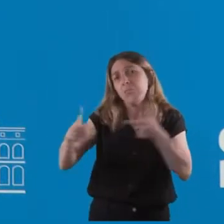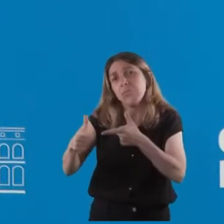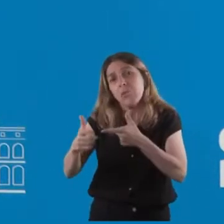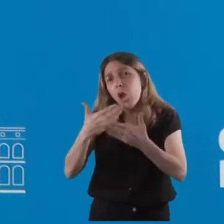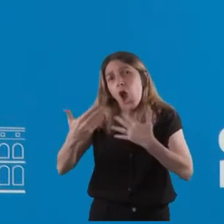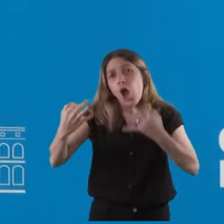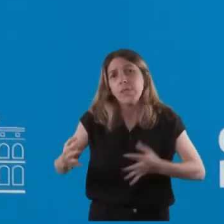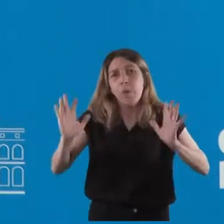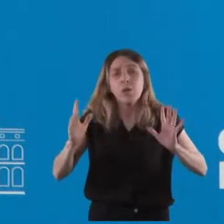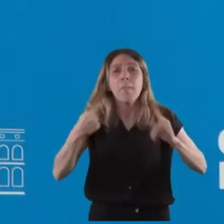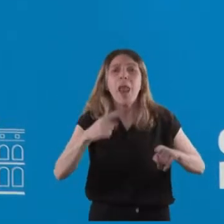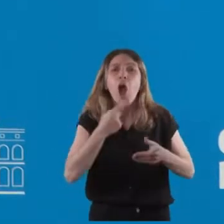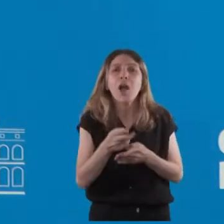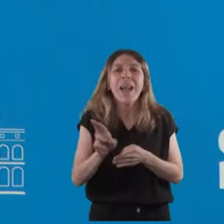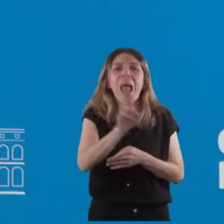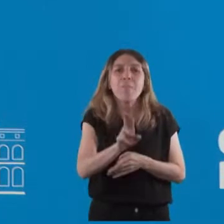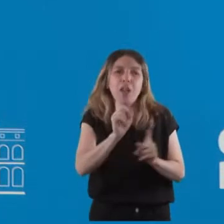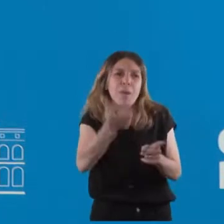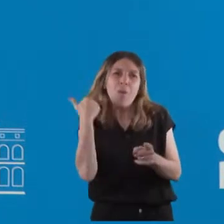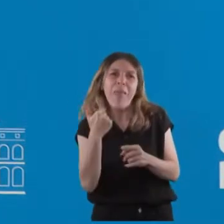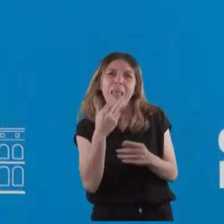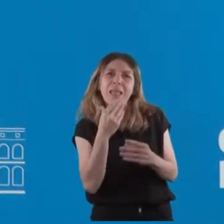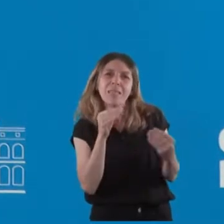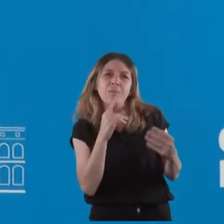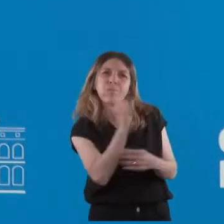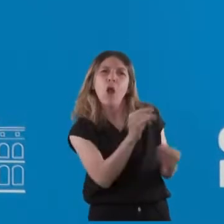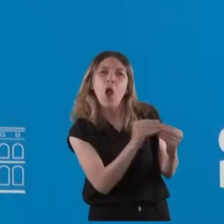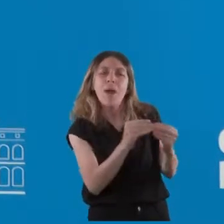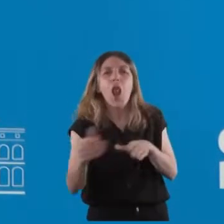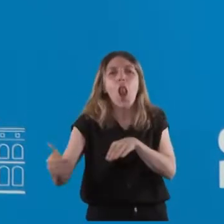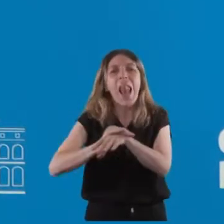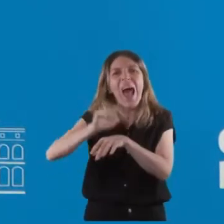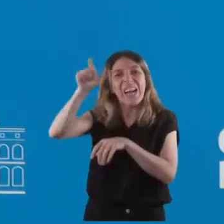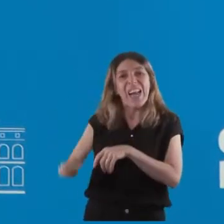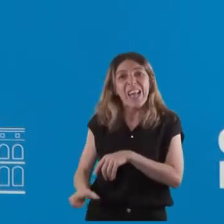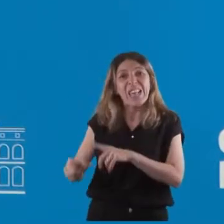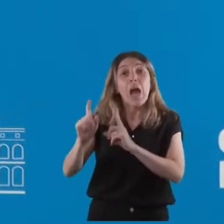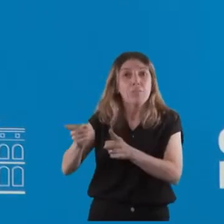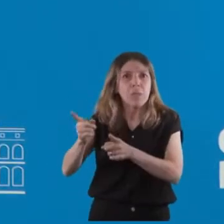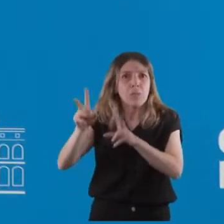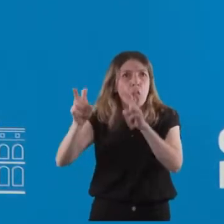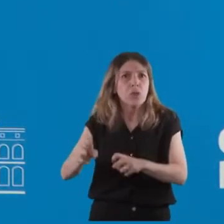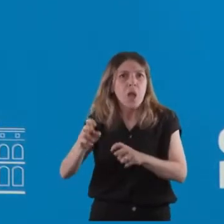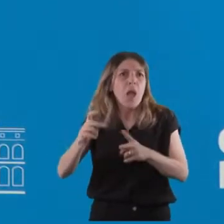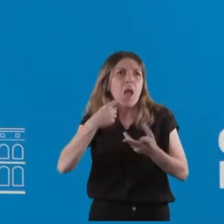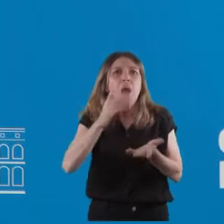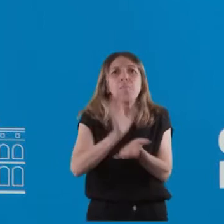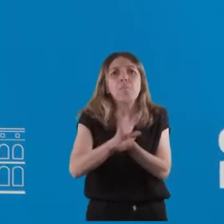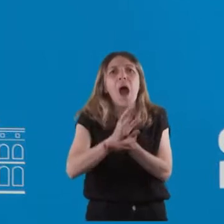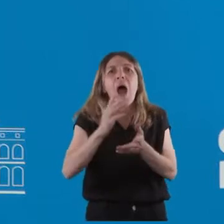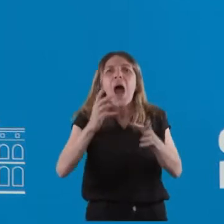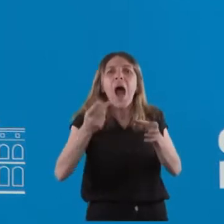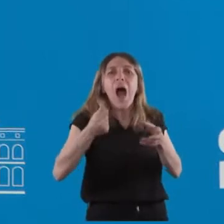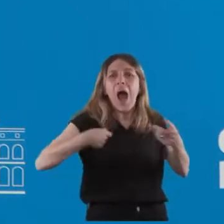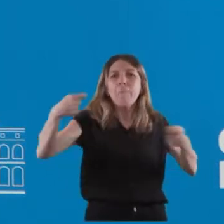pero vuelvo a repetir lo que le dije a su colega la verdad es que rodríguez larreta judicial izado por ejemplo la cuestión de la coparticipación y